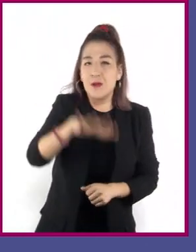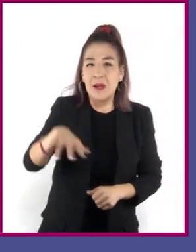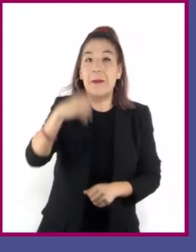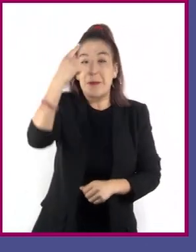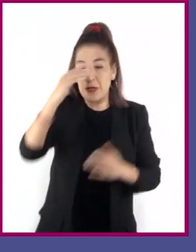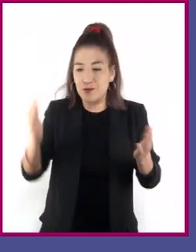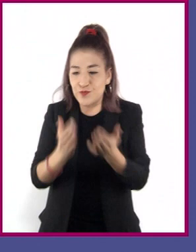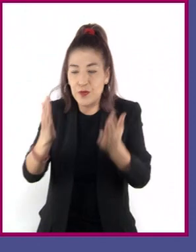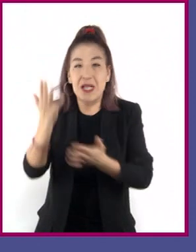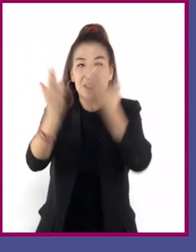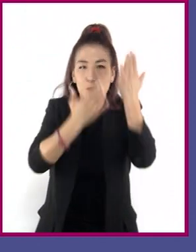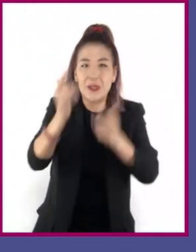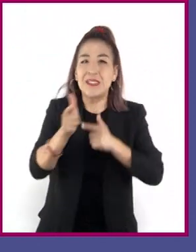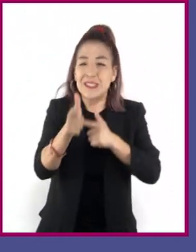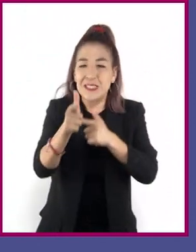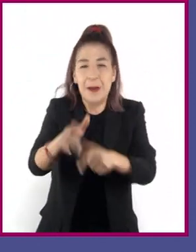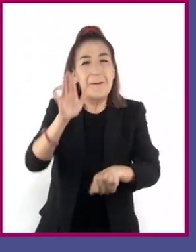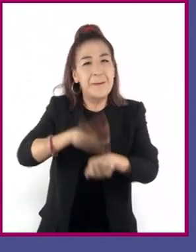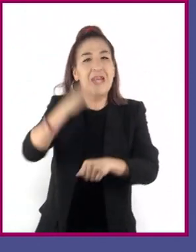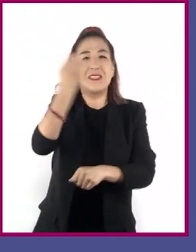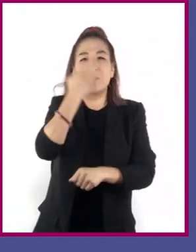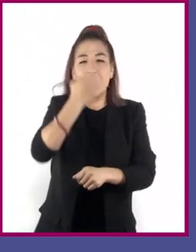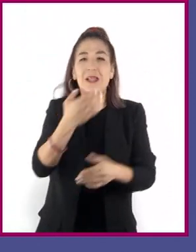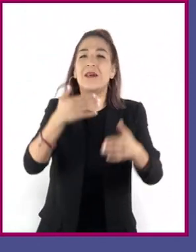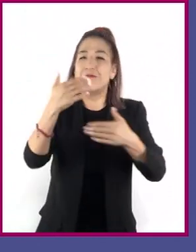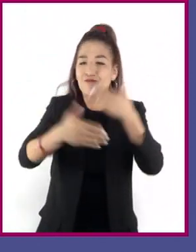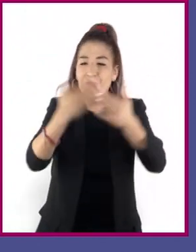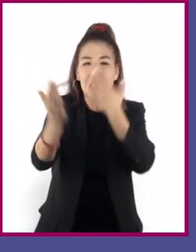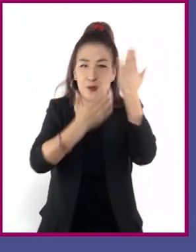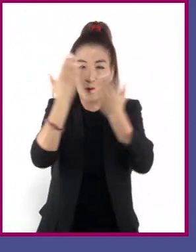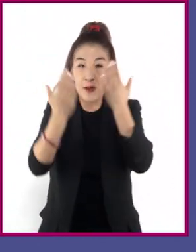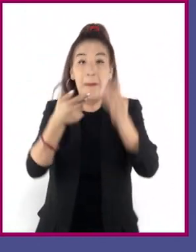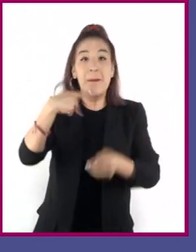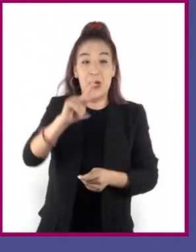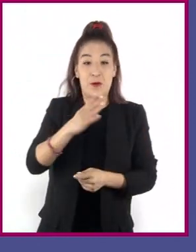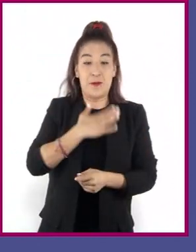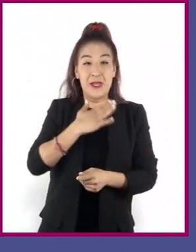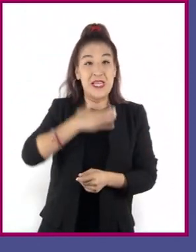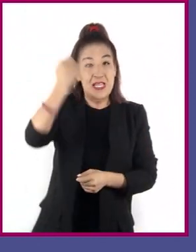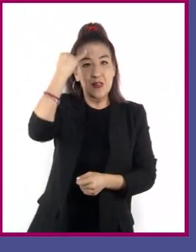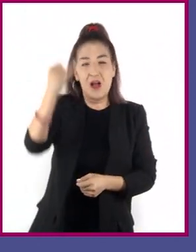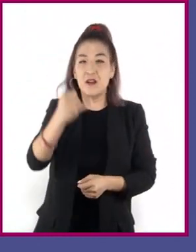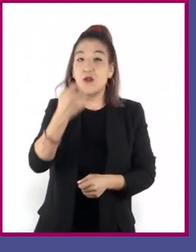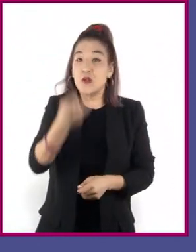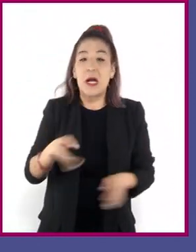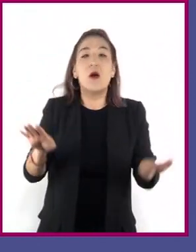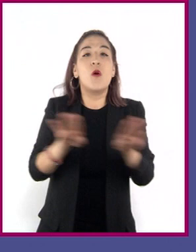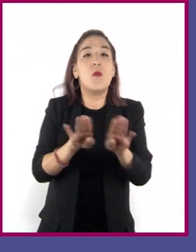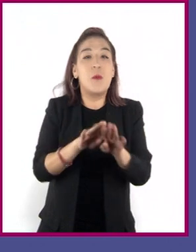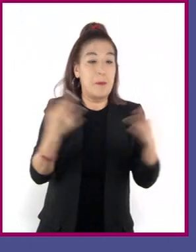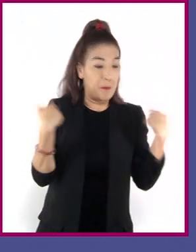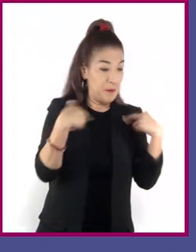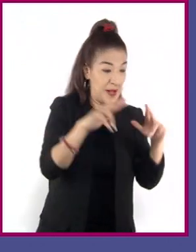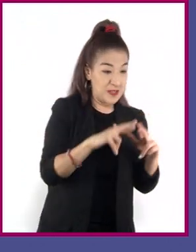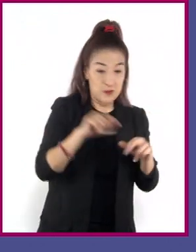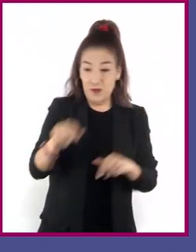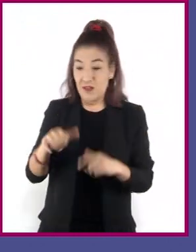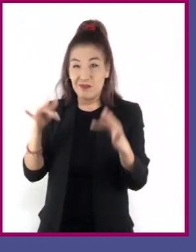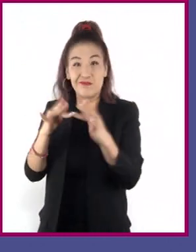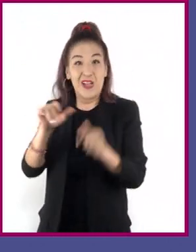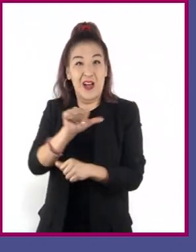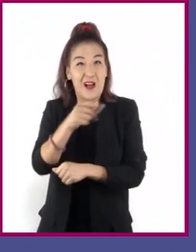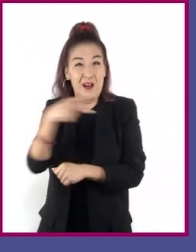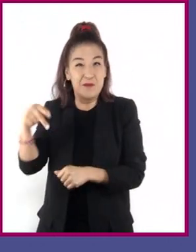a ser más constantes en sus estudios pero por mi parte no cambiaría lo que es un maestro por una aplicación